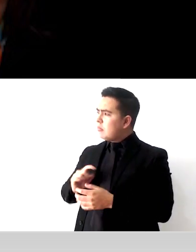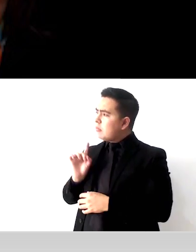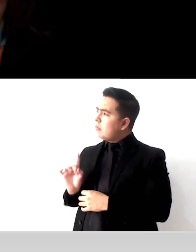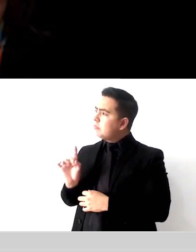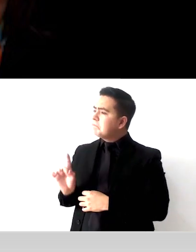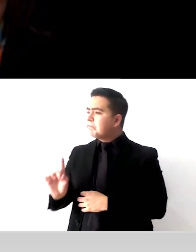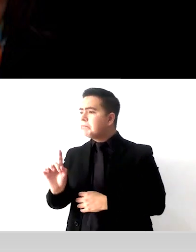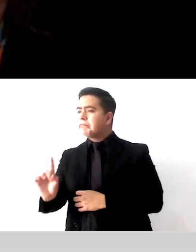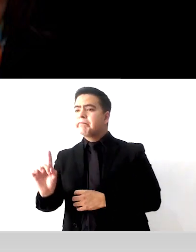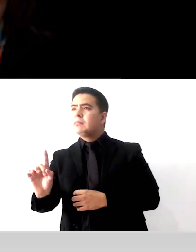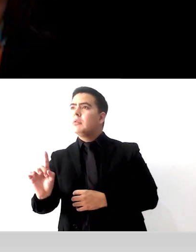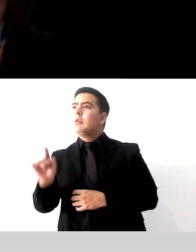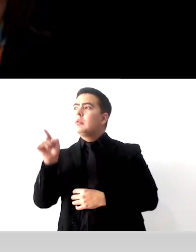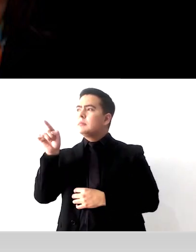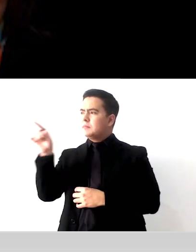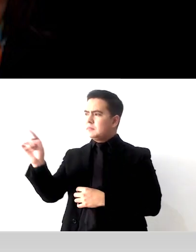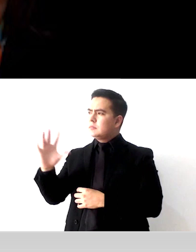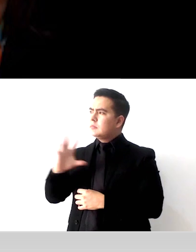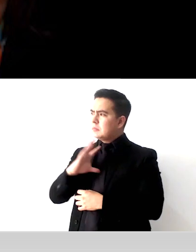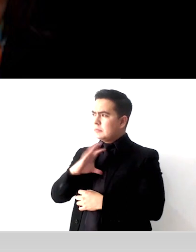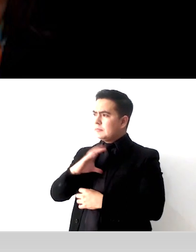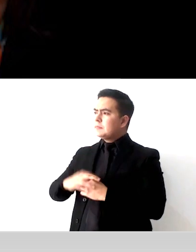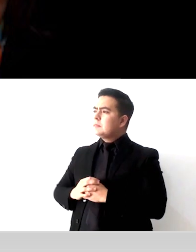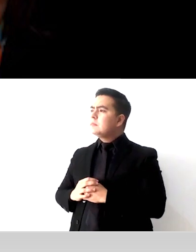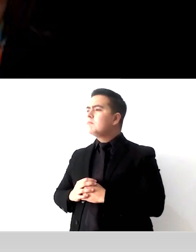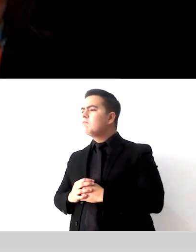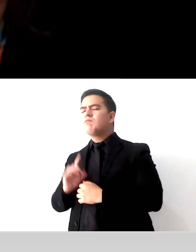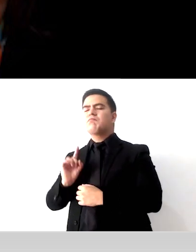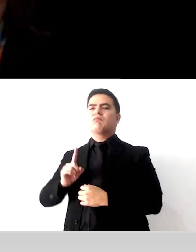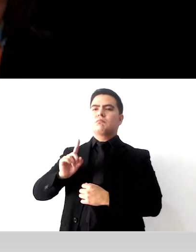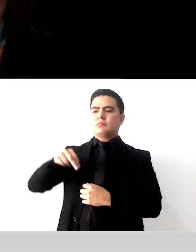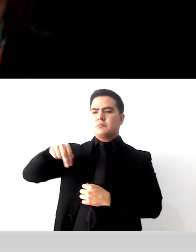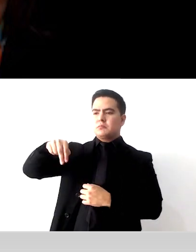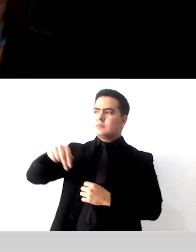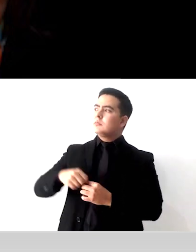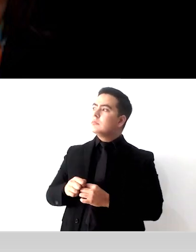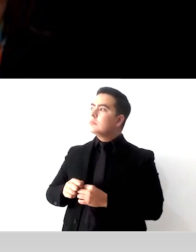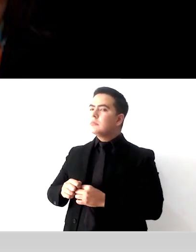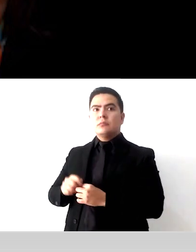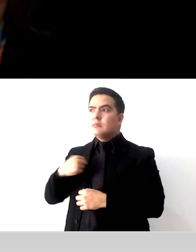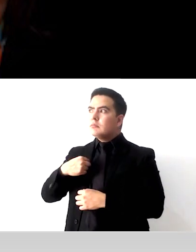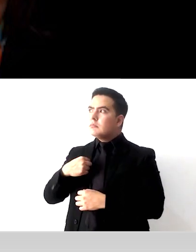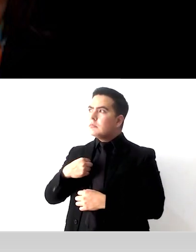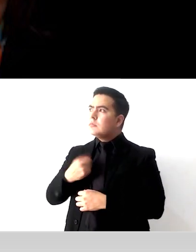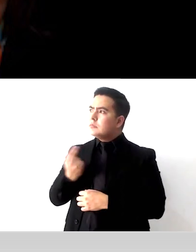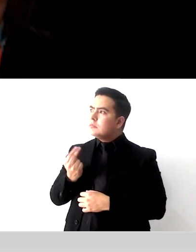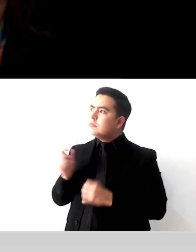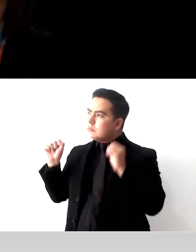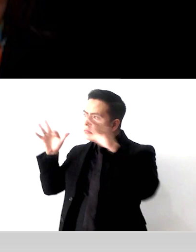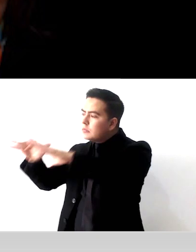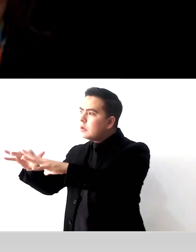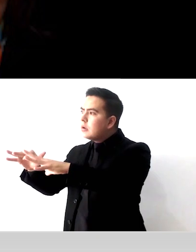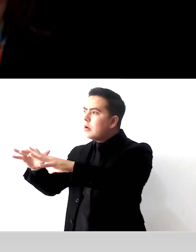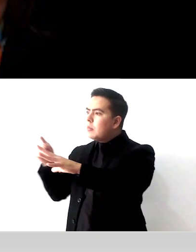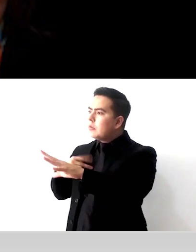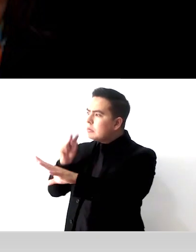entrando al edificio, a la presidencia municipal y está reunido el cabildo y ni me convocaron, ¿no? Entonces, pues